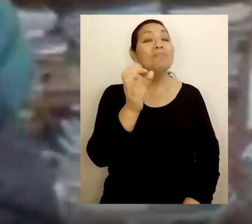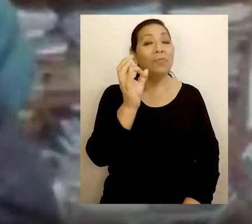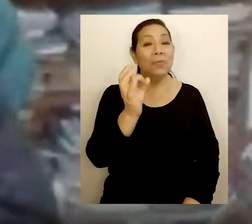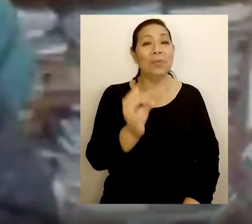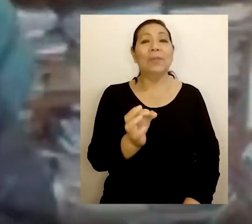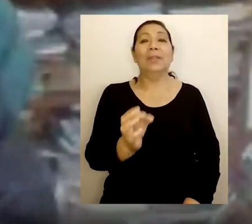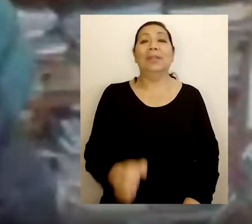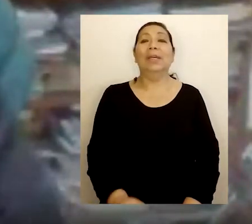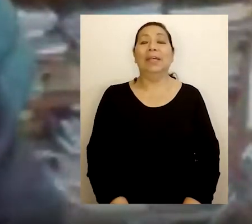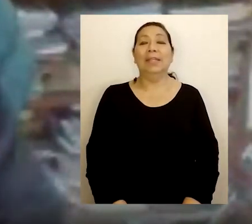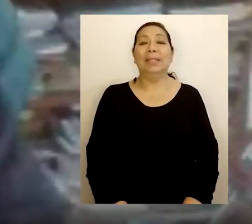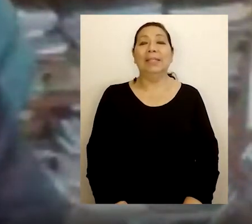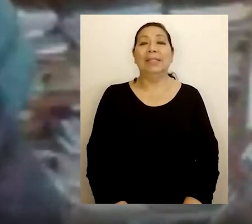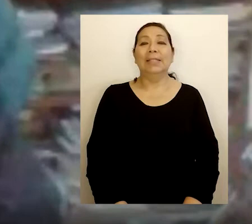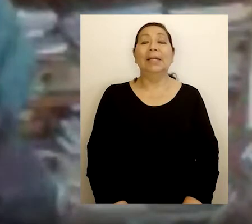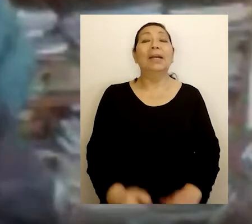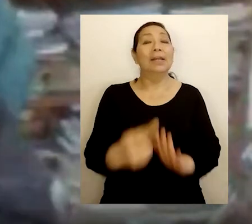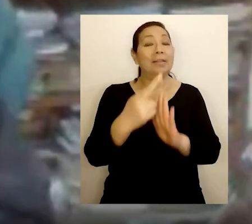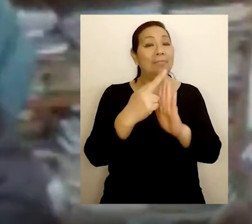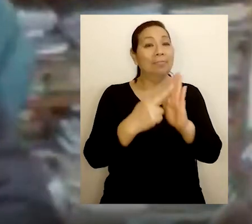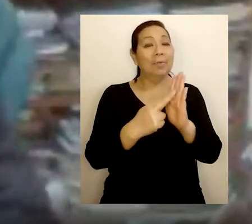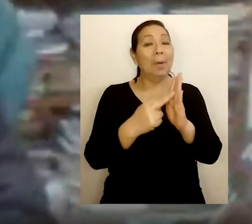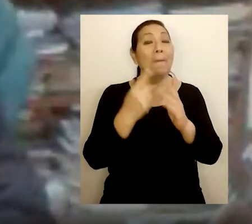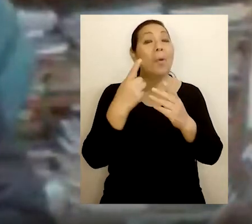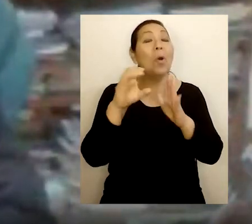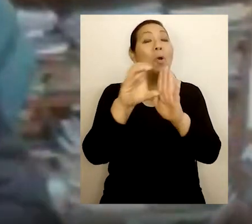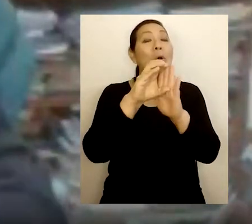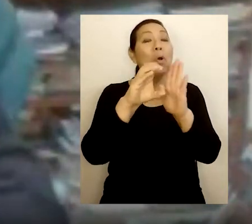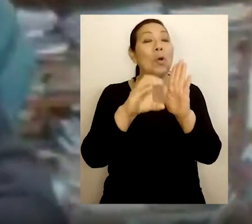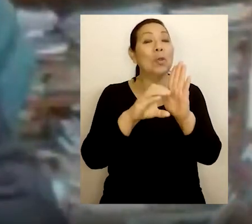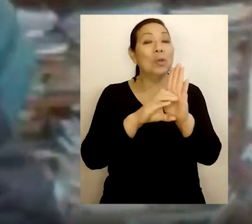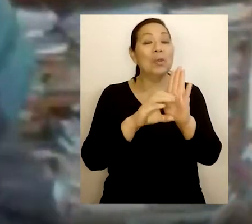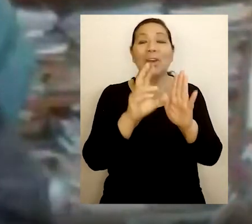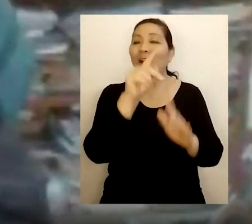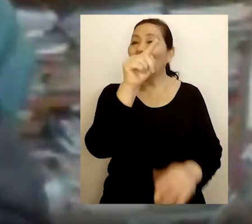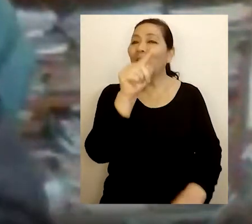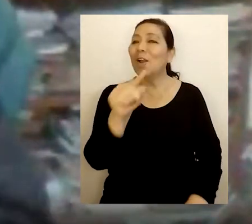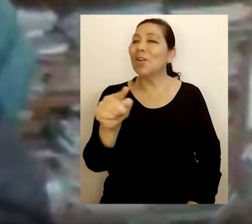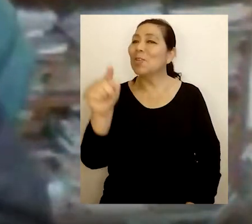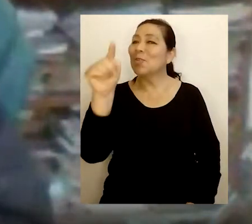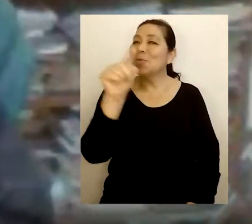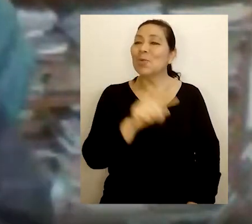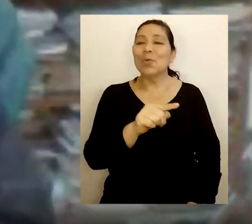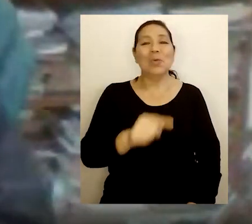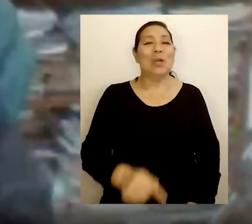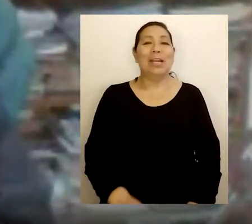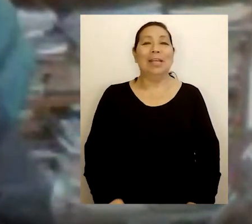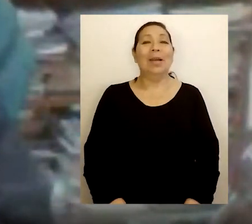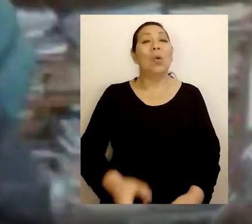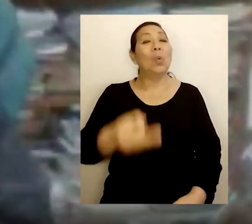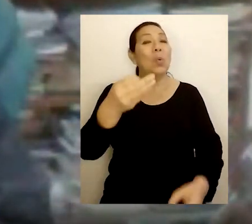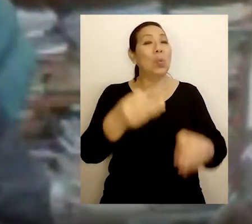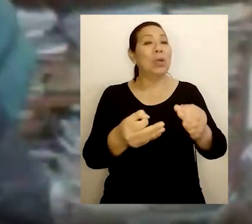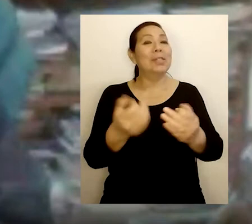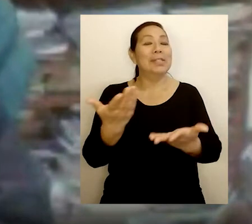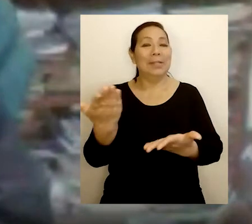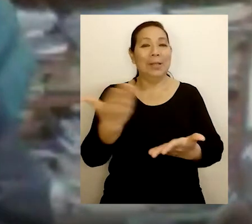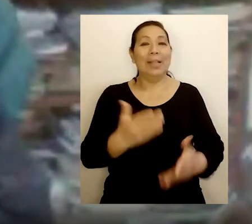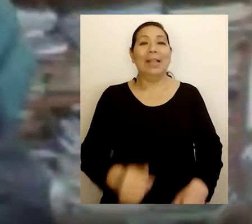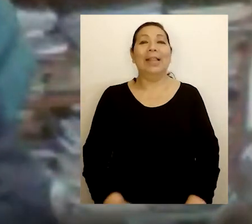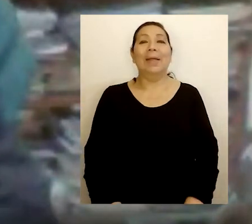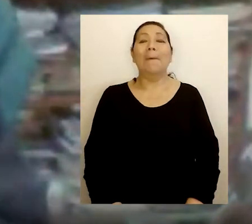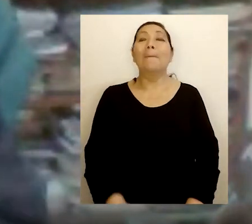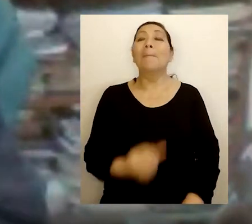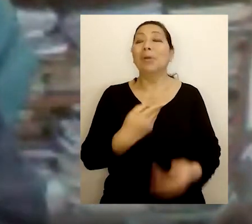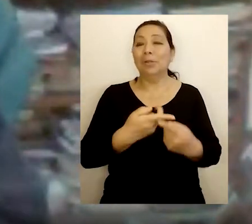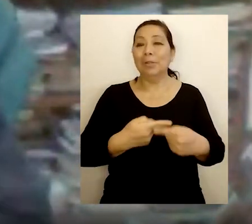fundada el recurso de agravio constitucional y declarar nula las sentencias